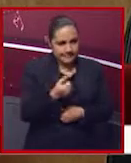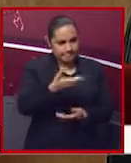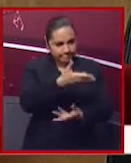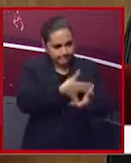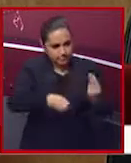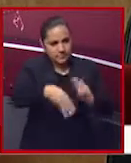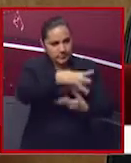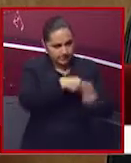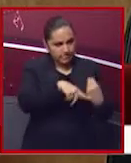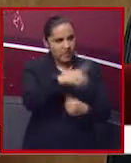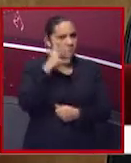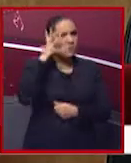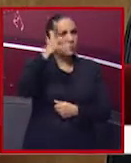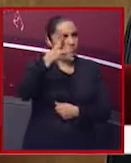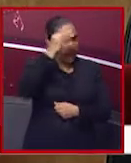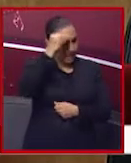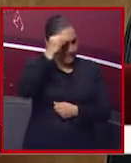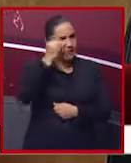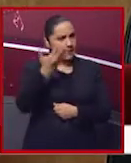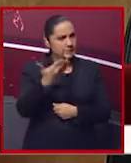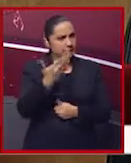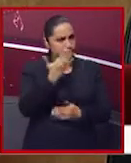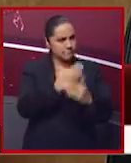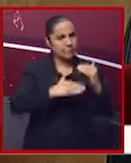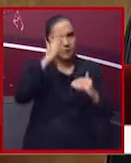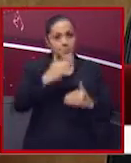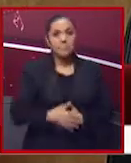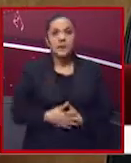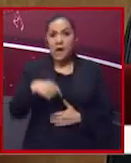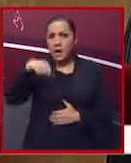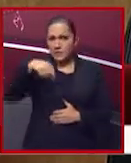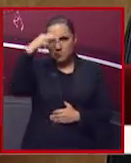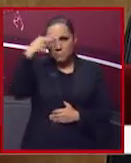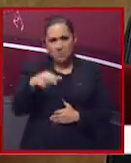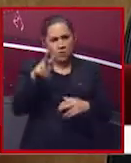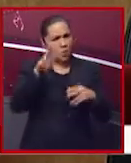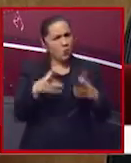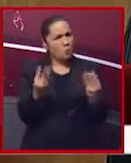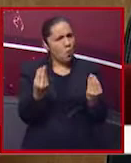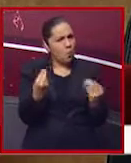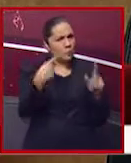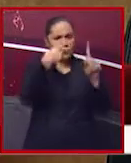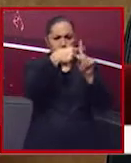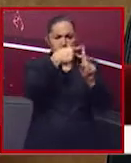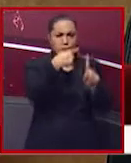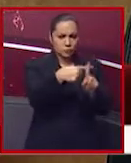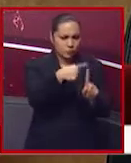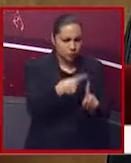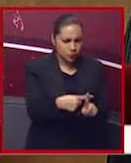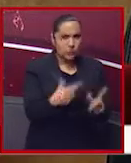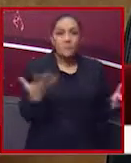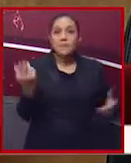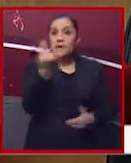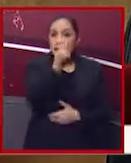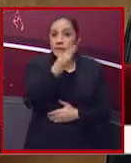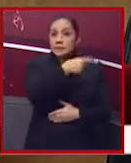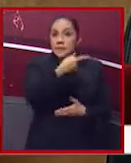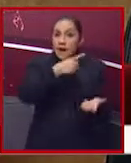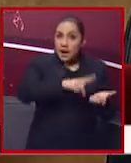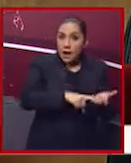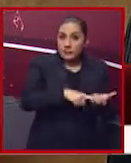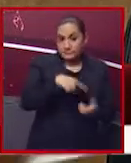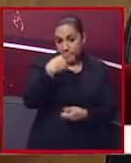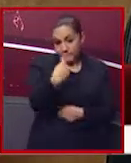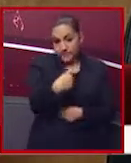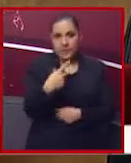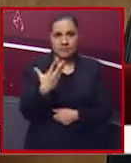México tiene dichas fortalezas y lo más importante para nosotros es que estas políticas se respeten y se mantengan. En el verde también